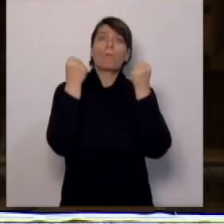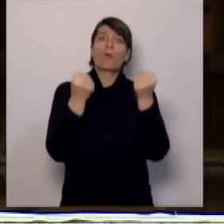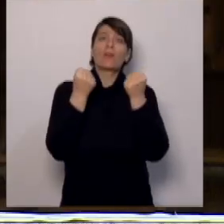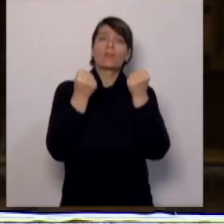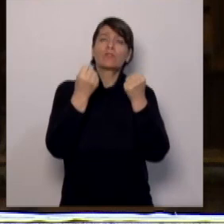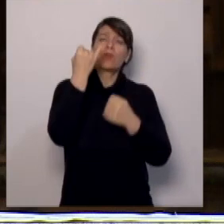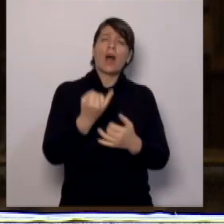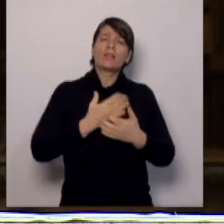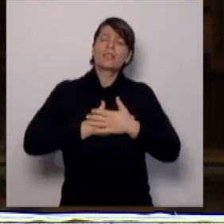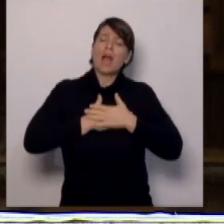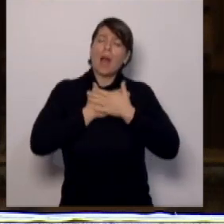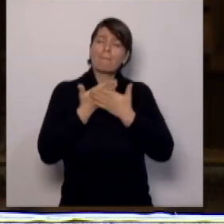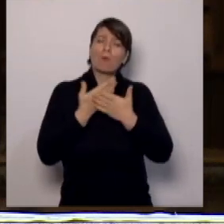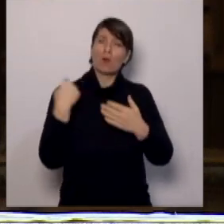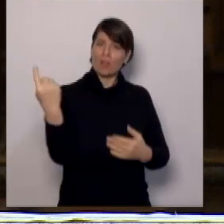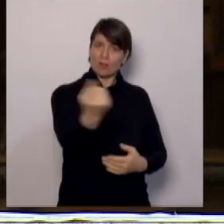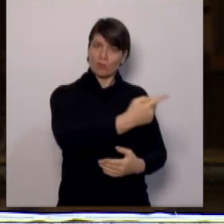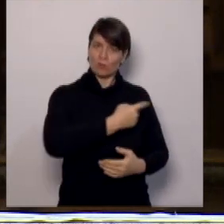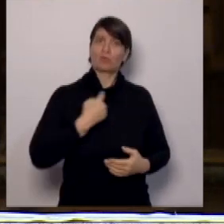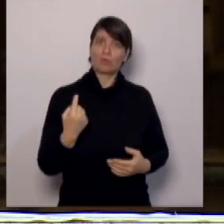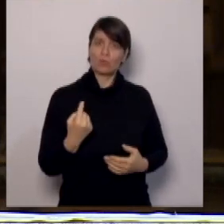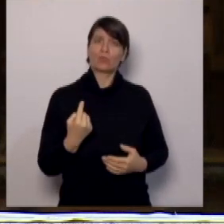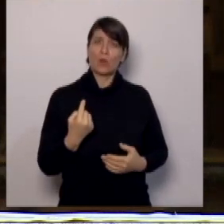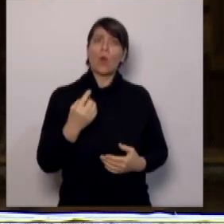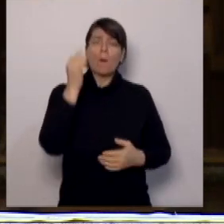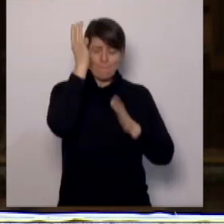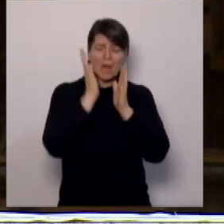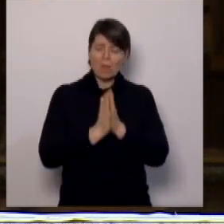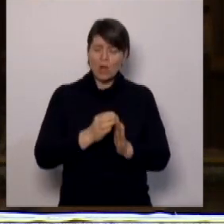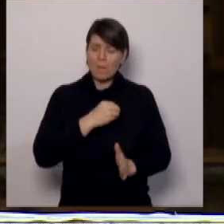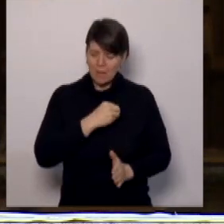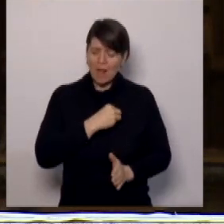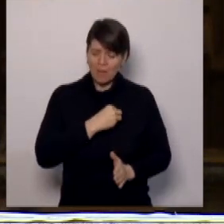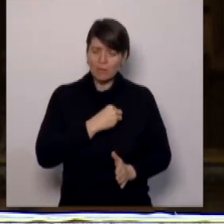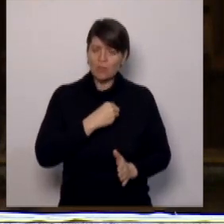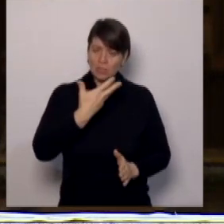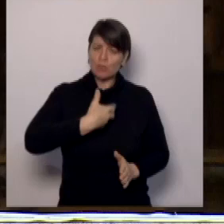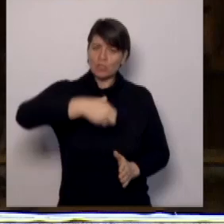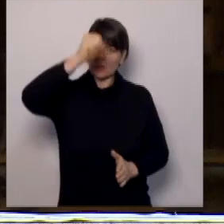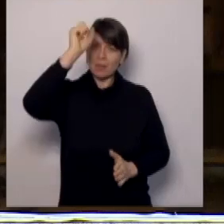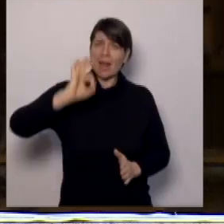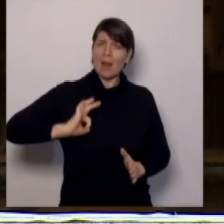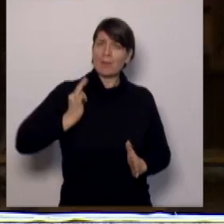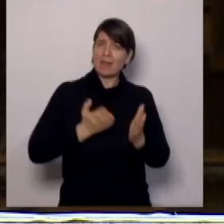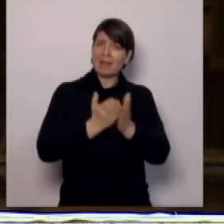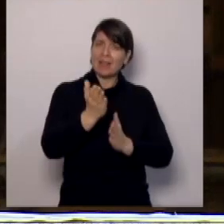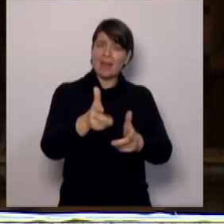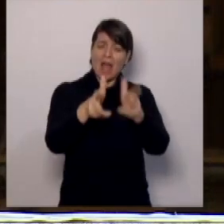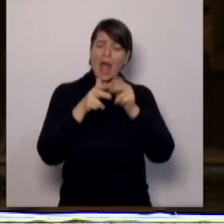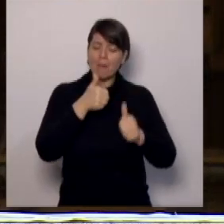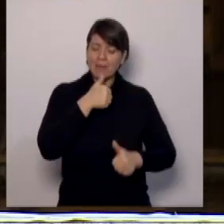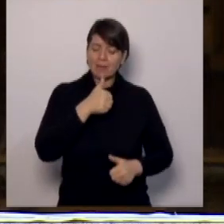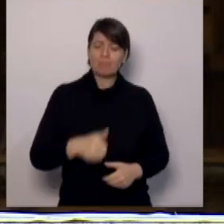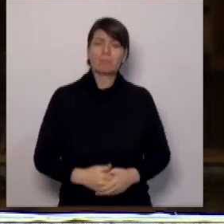Dios Todopoderoso, tenga misericordia de nosotros, perdone nuestros pecados y nos lleve a la